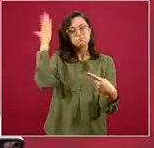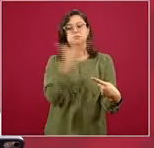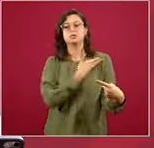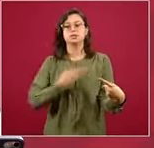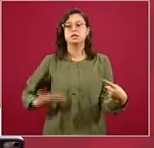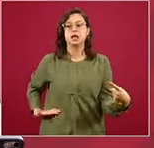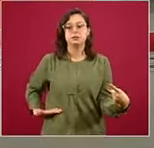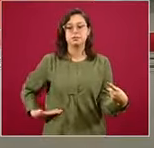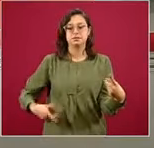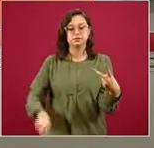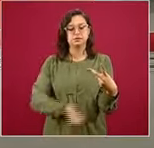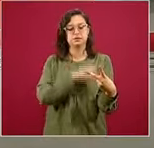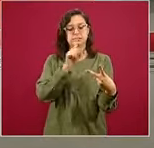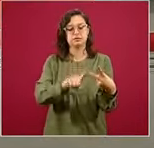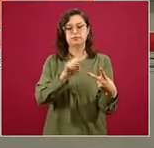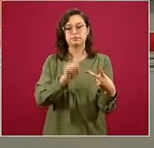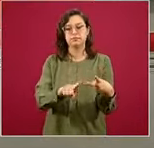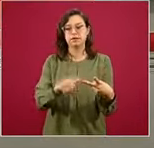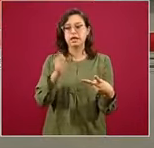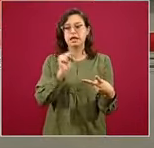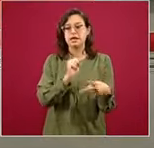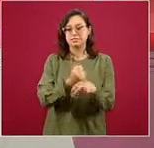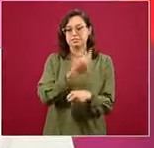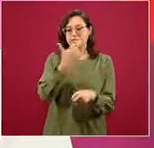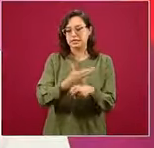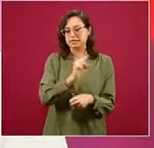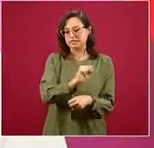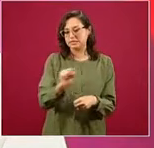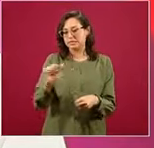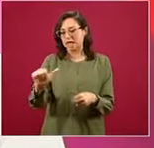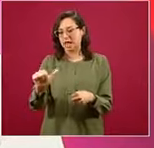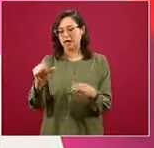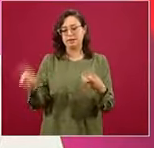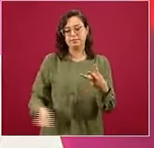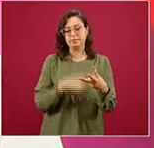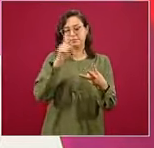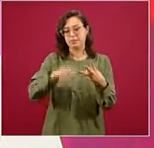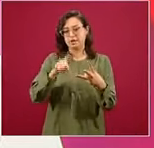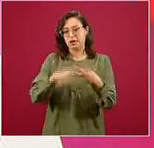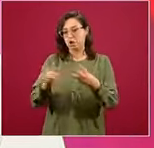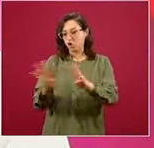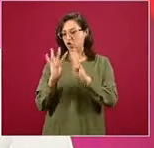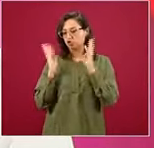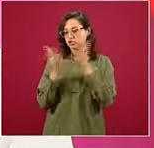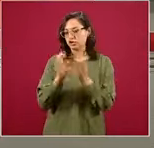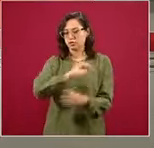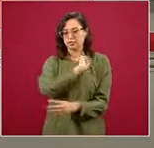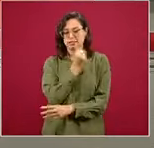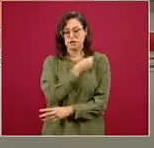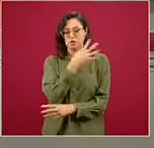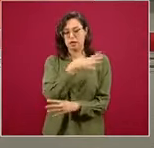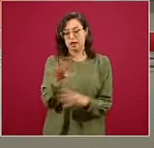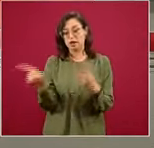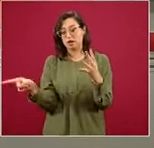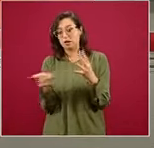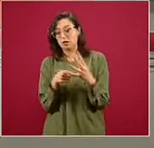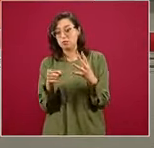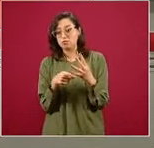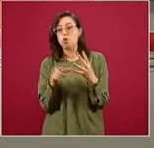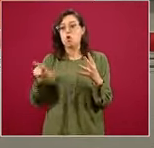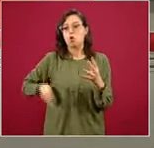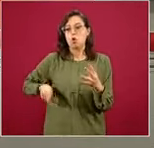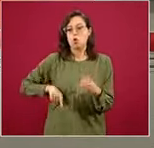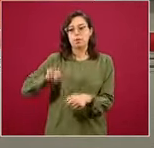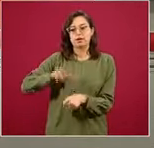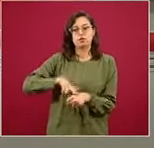la República. Número 2, el secretario de Salud. Número 3, el Consejo de Salubridad General. Número 4, los